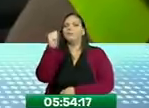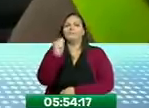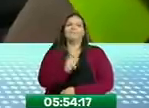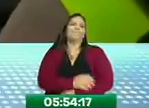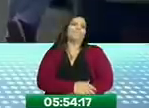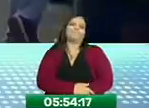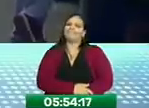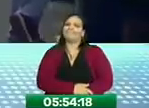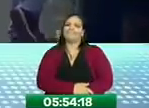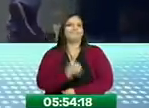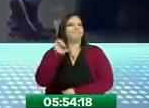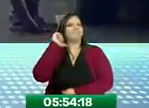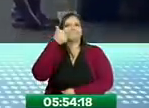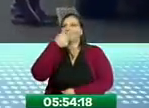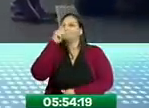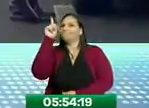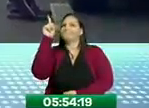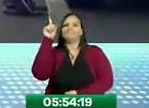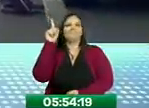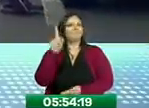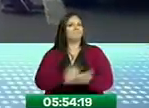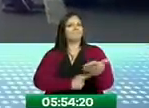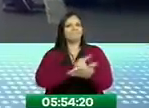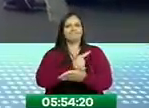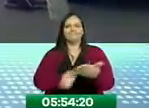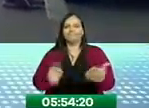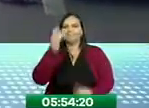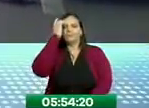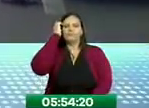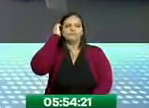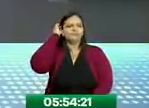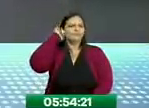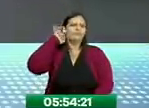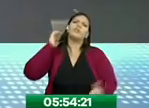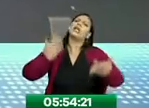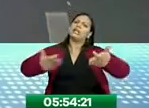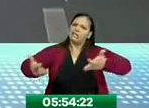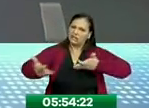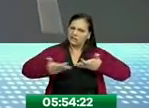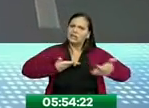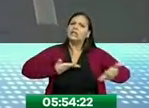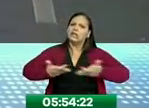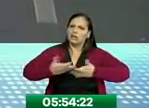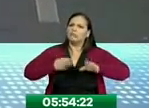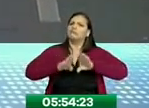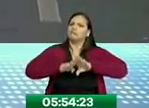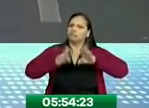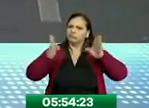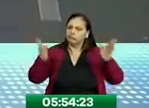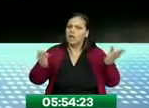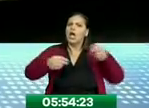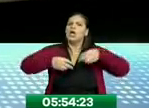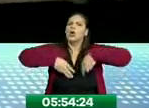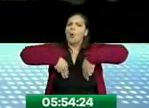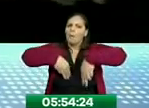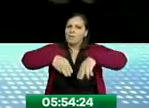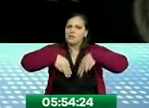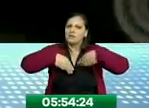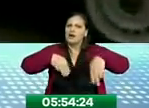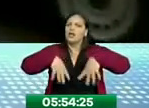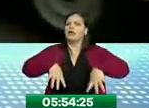las provincias, y estarán abastecidos siempre las cadenas de alimentación, las tiendas de supermercados abiertas, los bancos